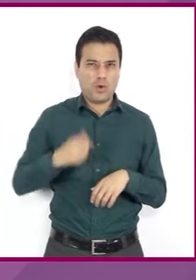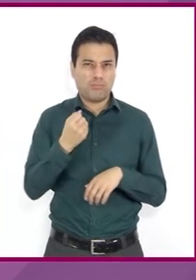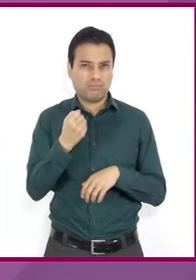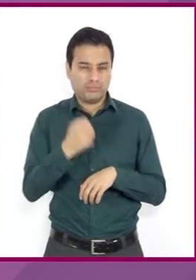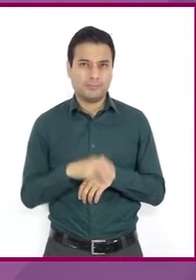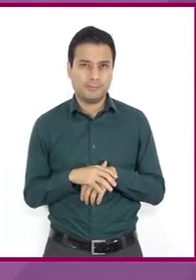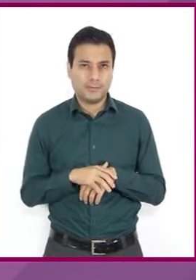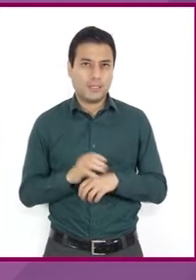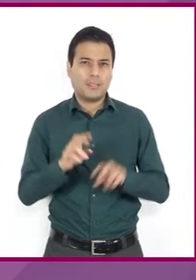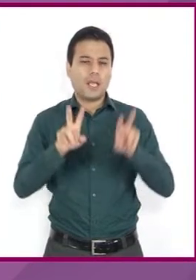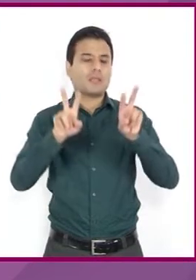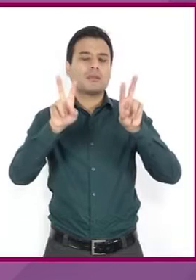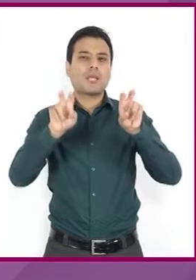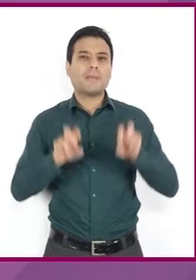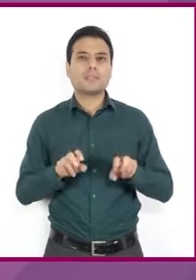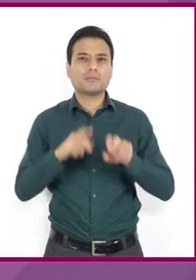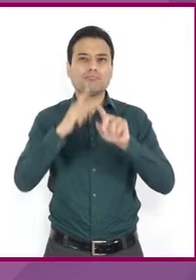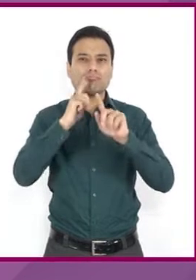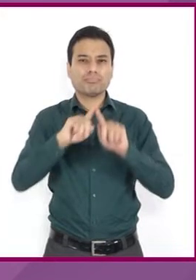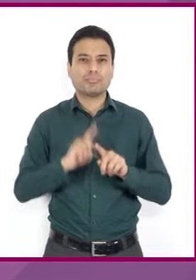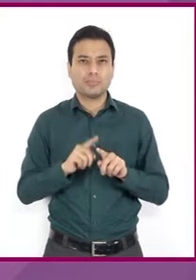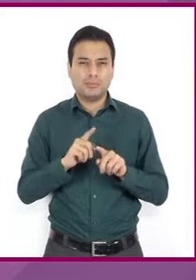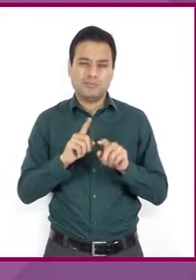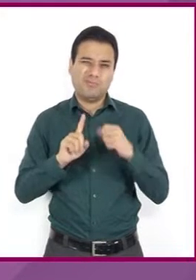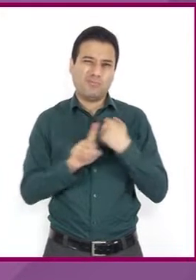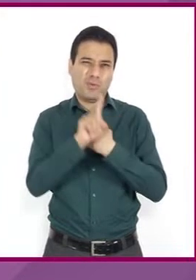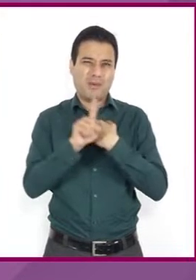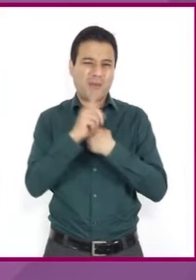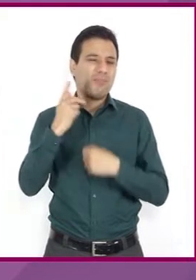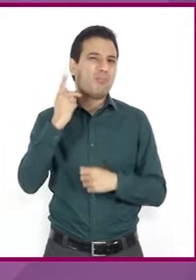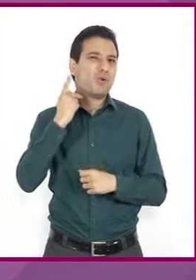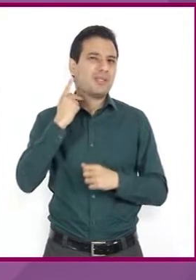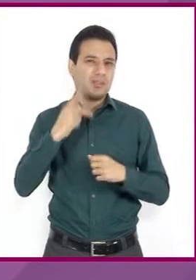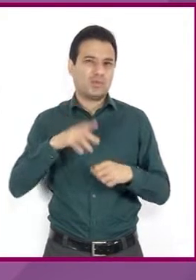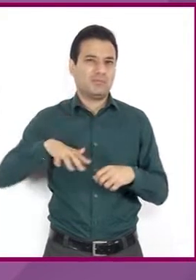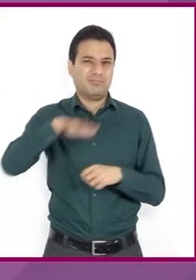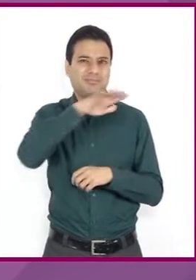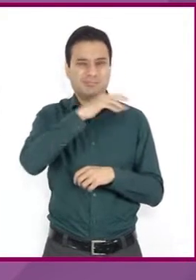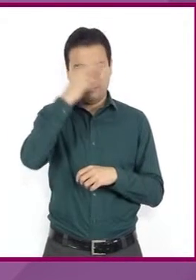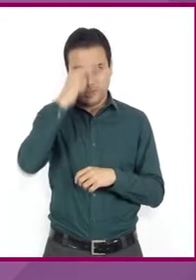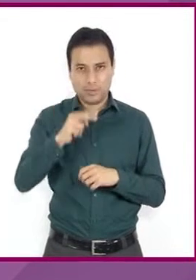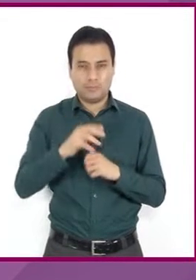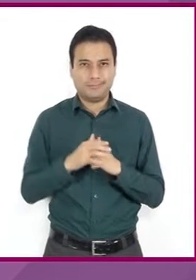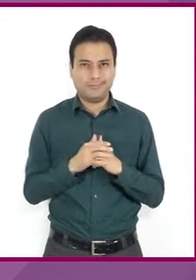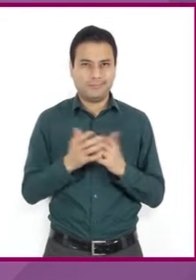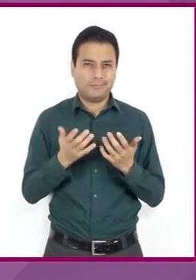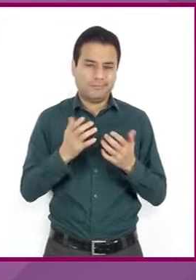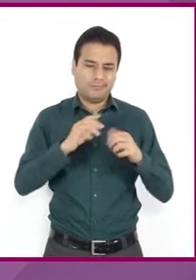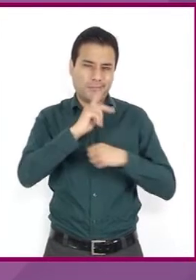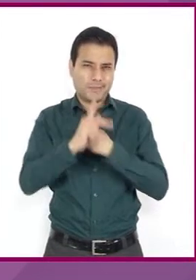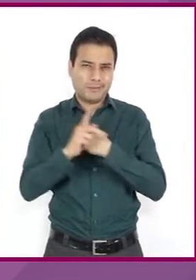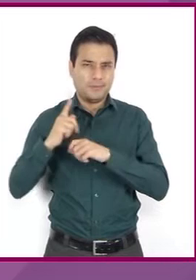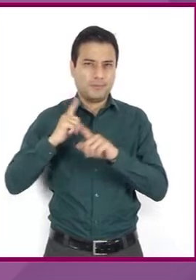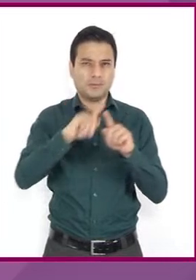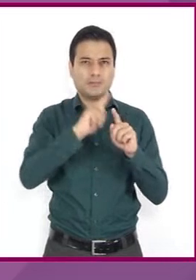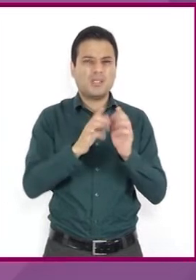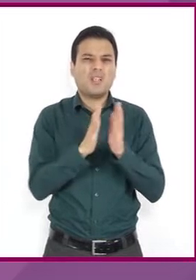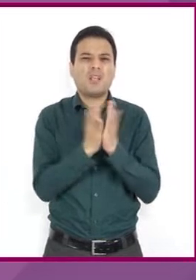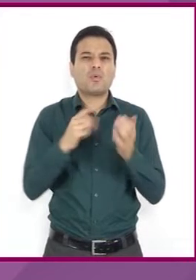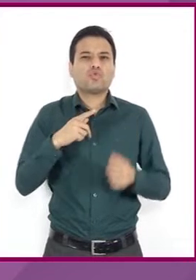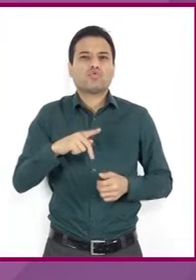con una temática centrada en los problemas políticos y sociales. ¿Por qué se le llama literatura